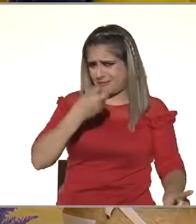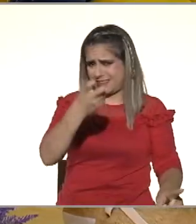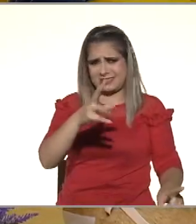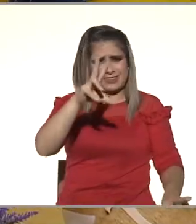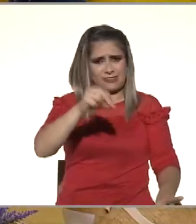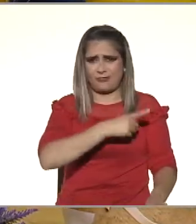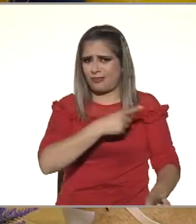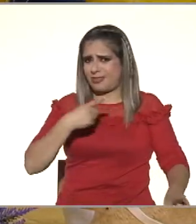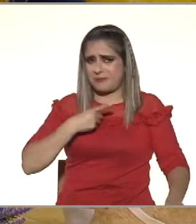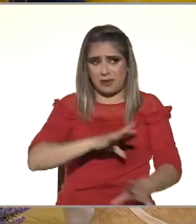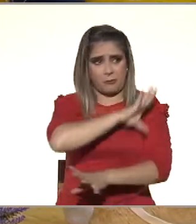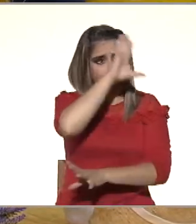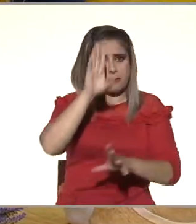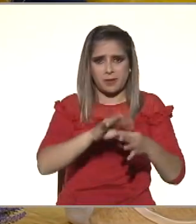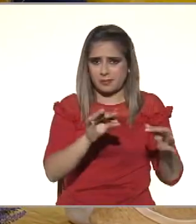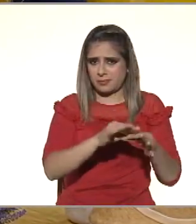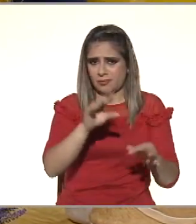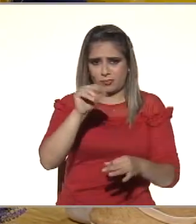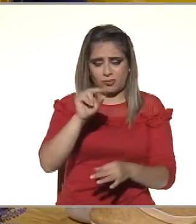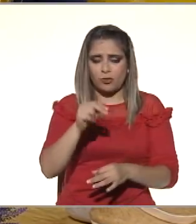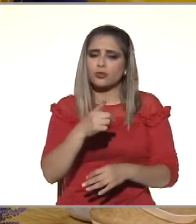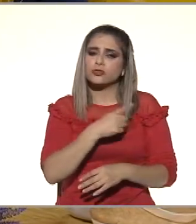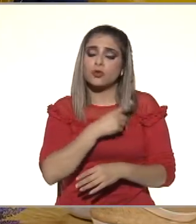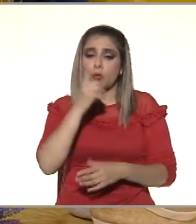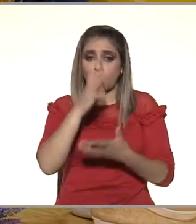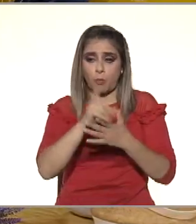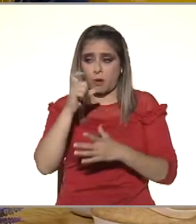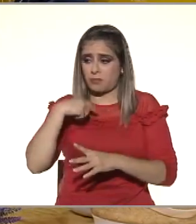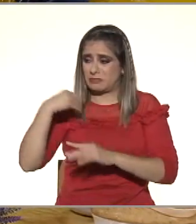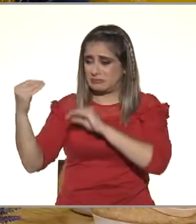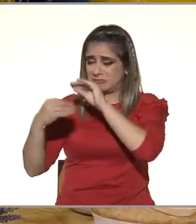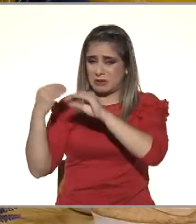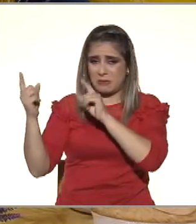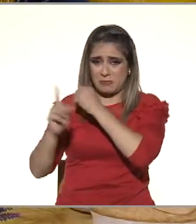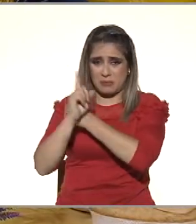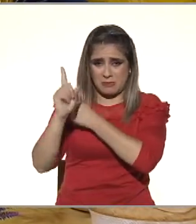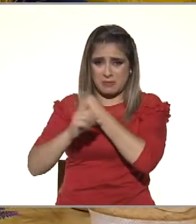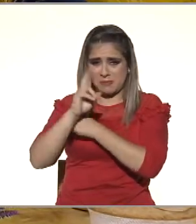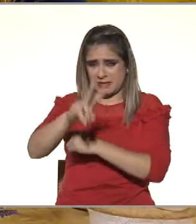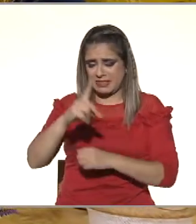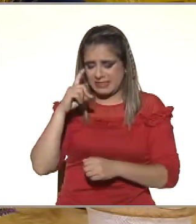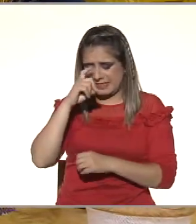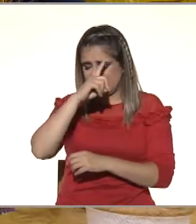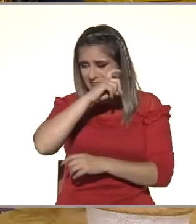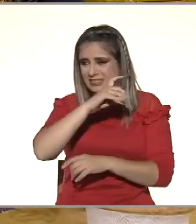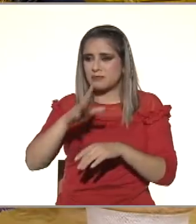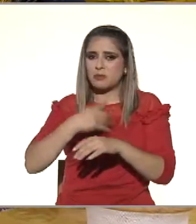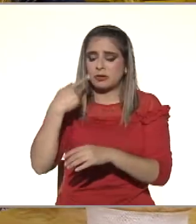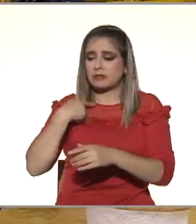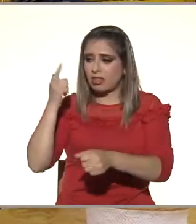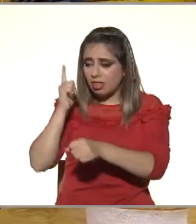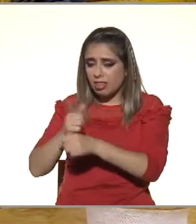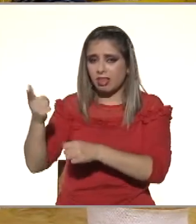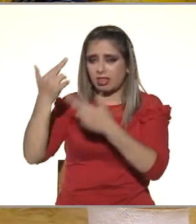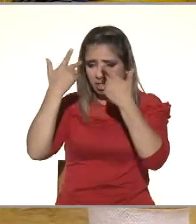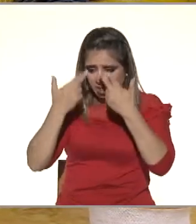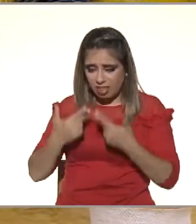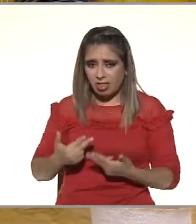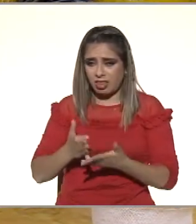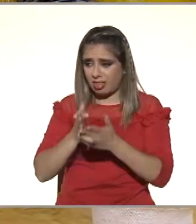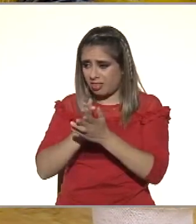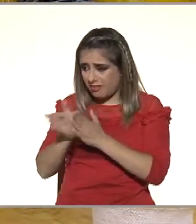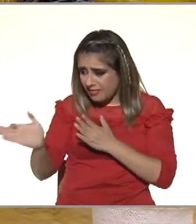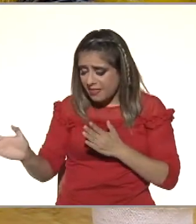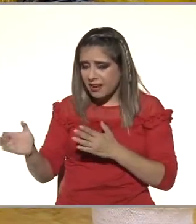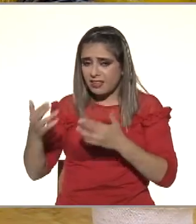es eso, pero sí, una vez pasada la crisis, etapa muy difícil, de tiempo, sí, que hay que entender, porque si